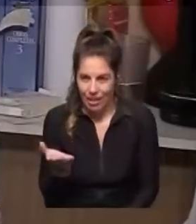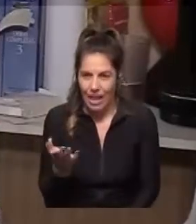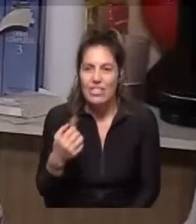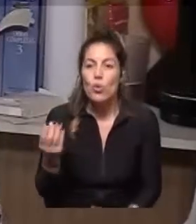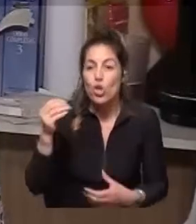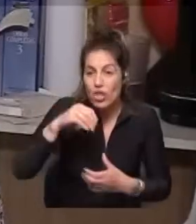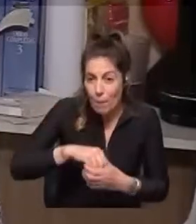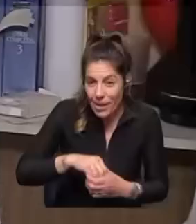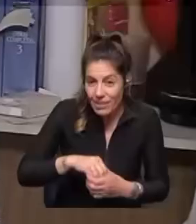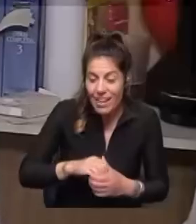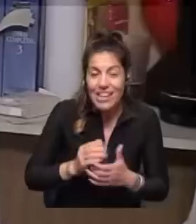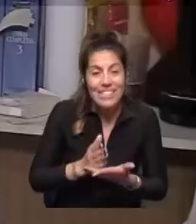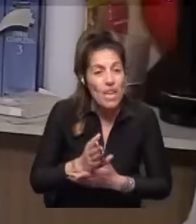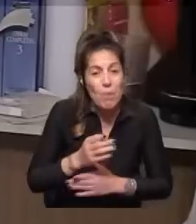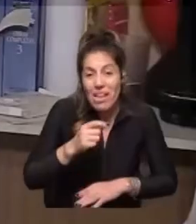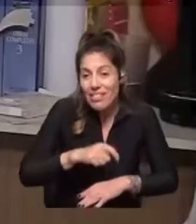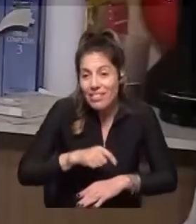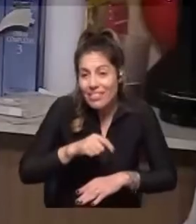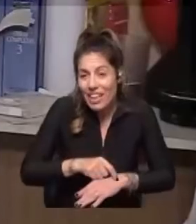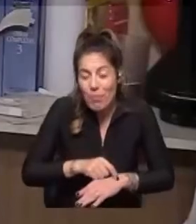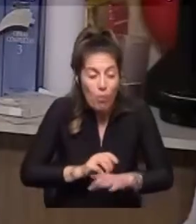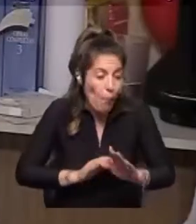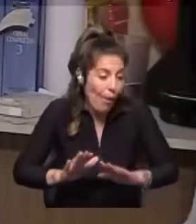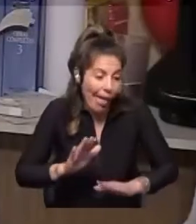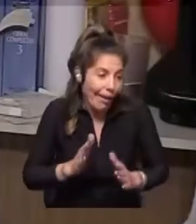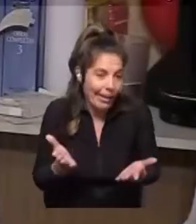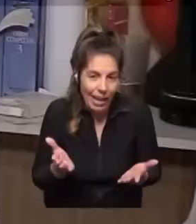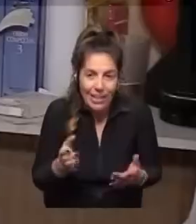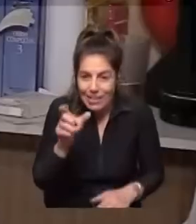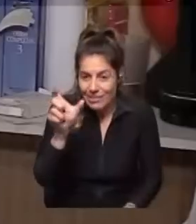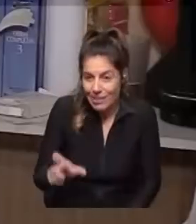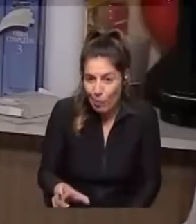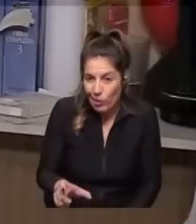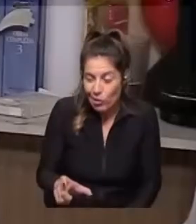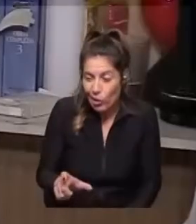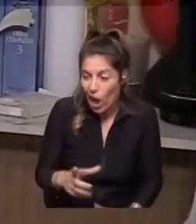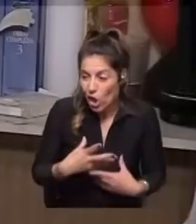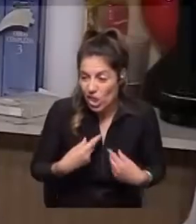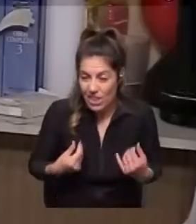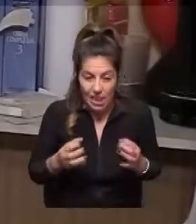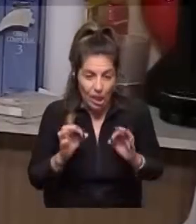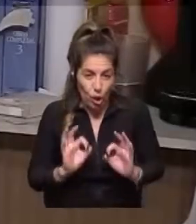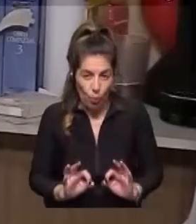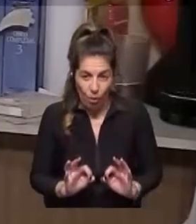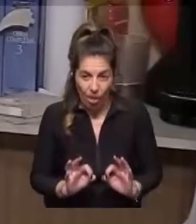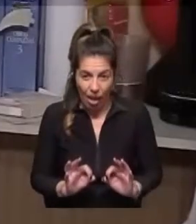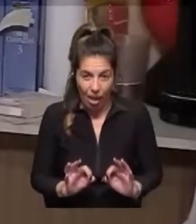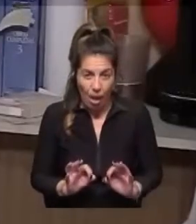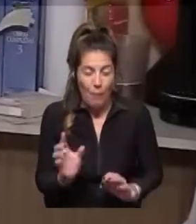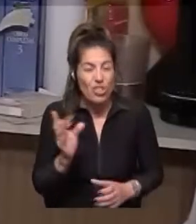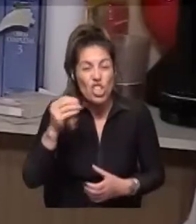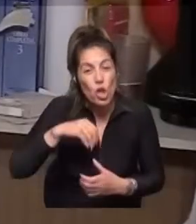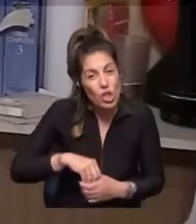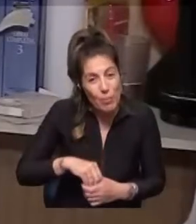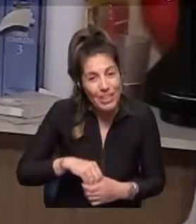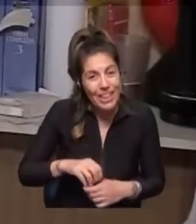uno se mete siempre hay tiempo para rectificar si la persona no se siente cómoda pero si uno no